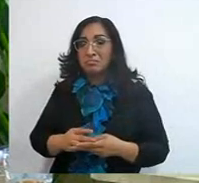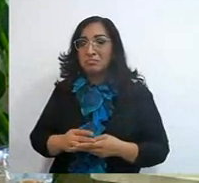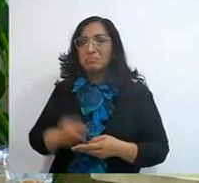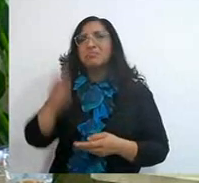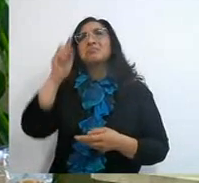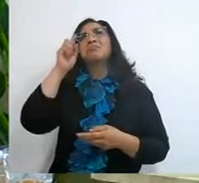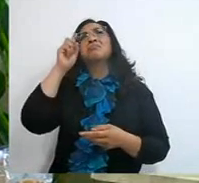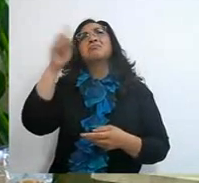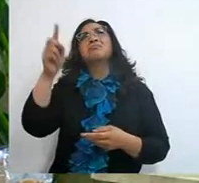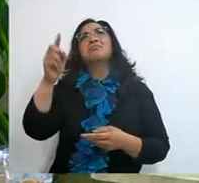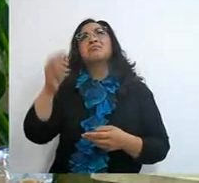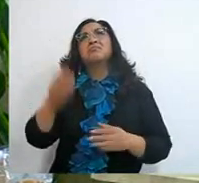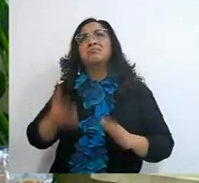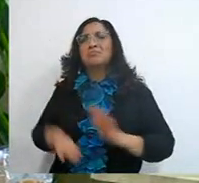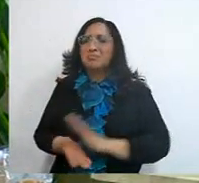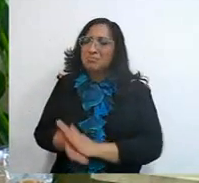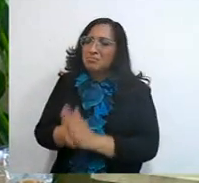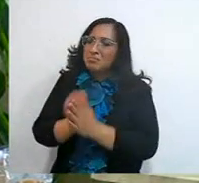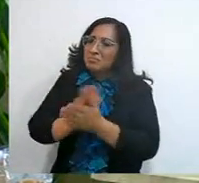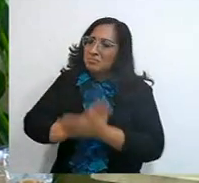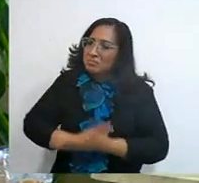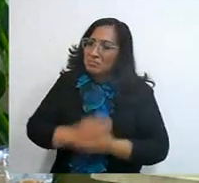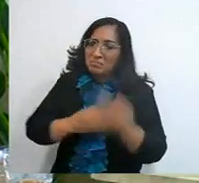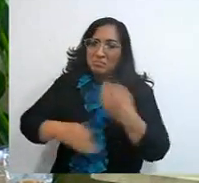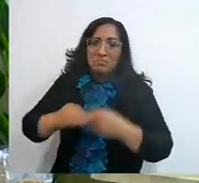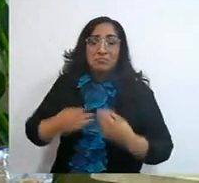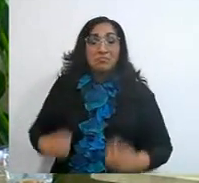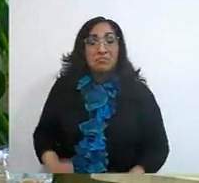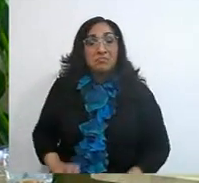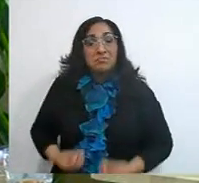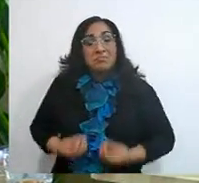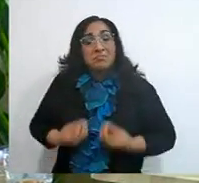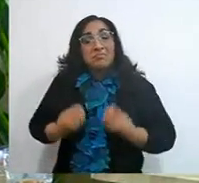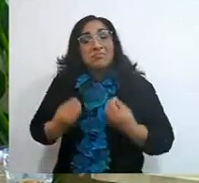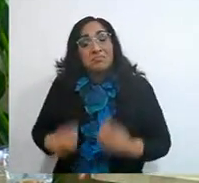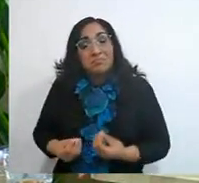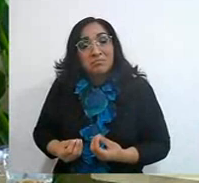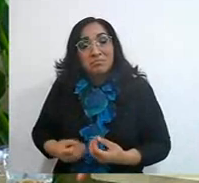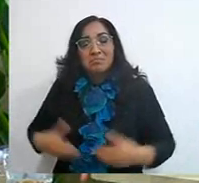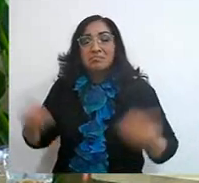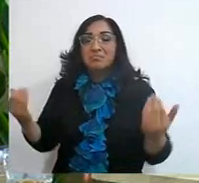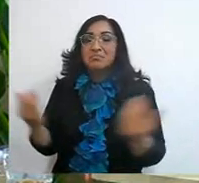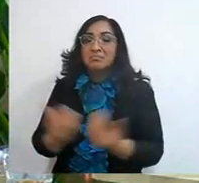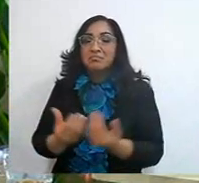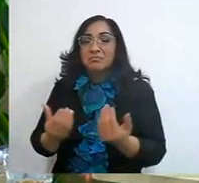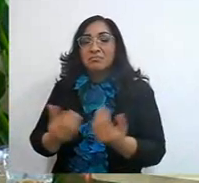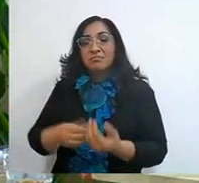ti, restaurados, Padre, totalmente. Hágase, Señor,